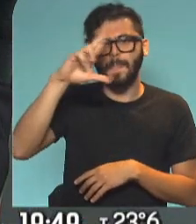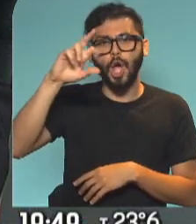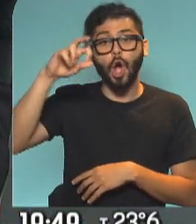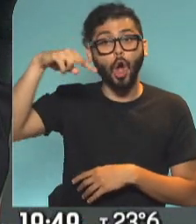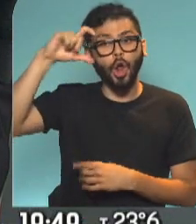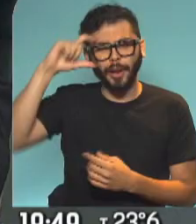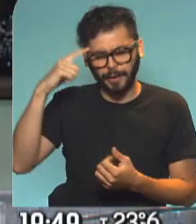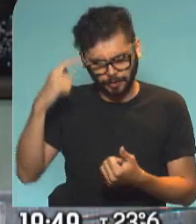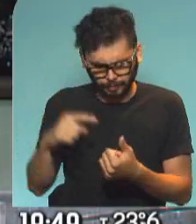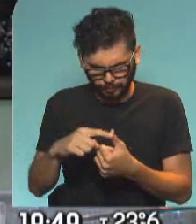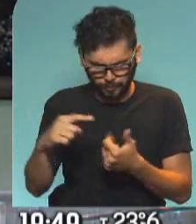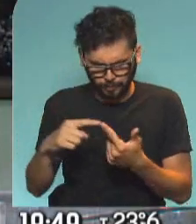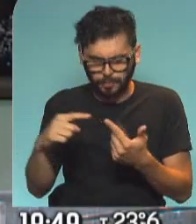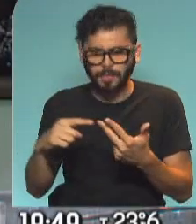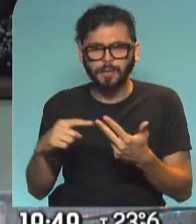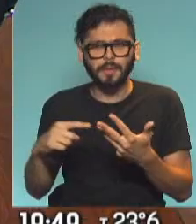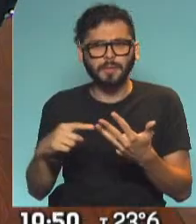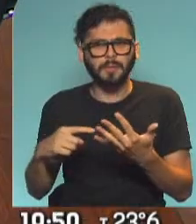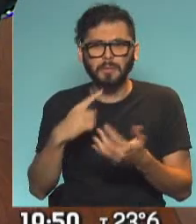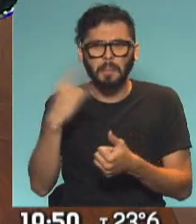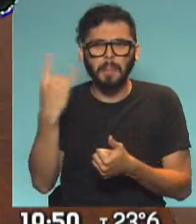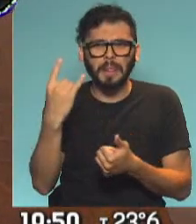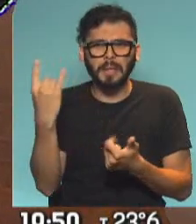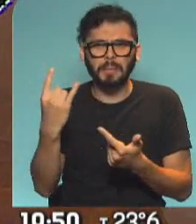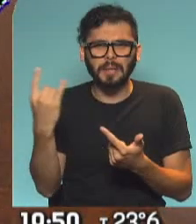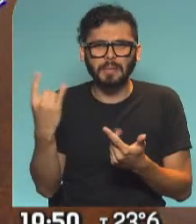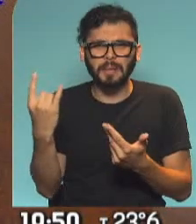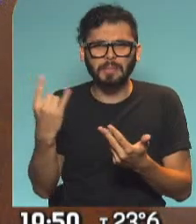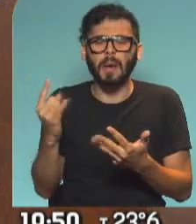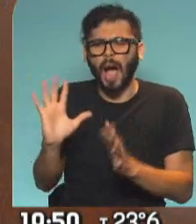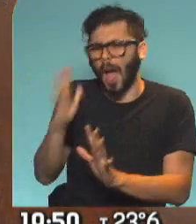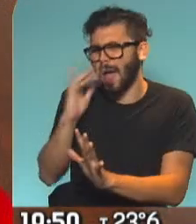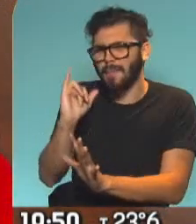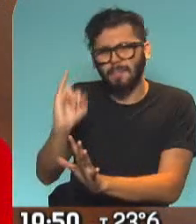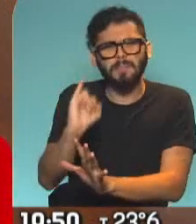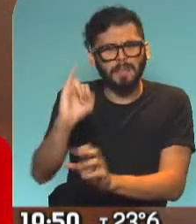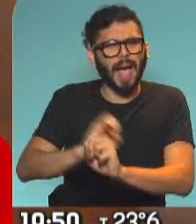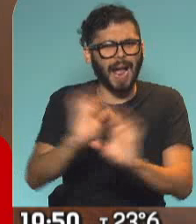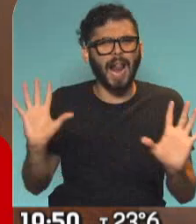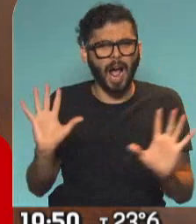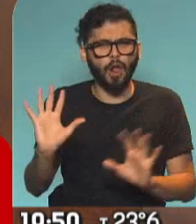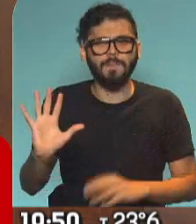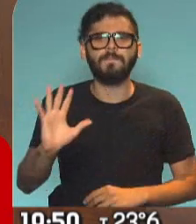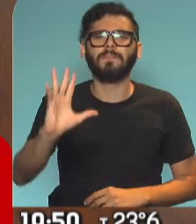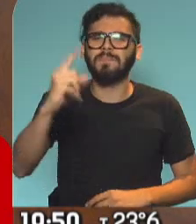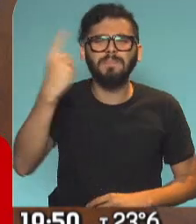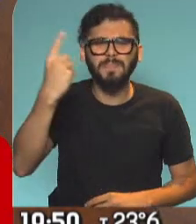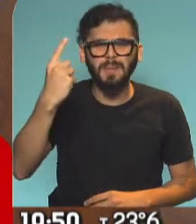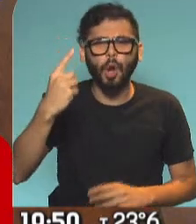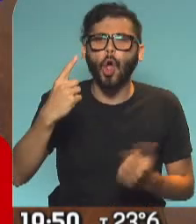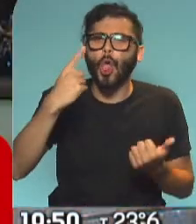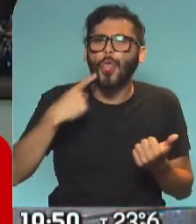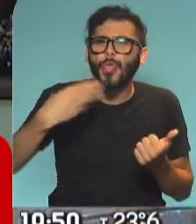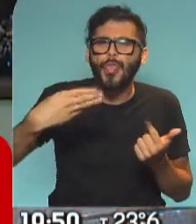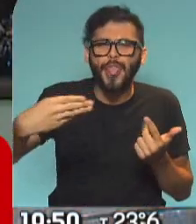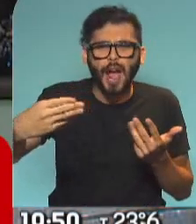considera una mentira tras otra, quizás, doctor. Ahora lo va a explicar. Primero vayamos al día a día,